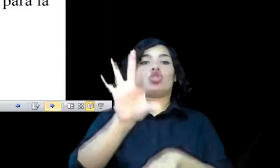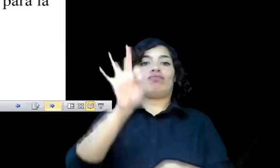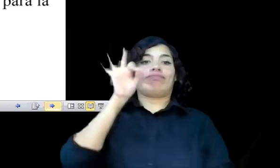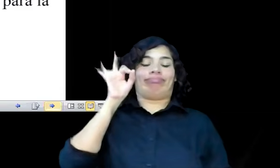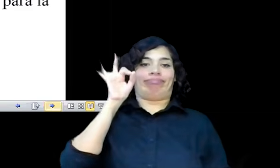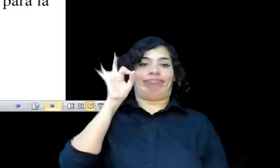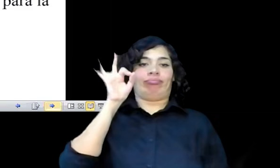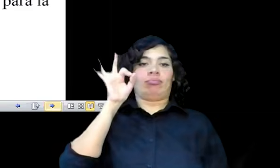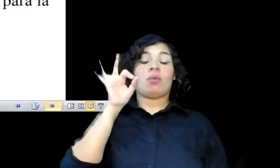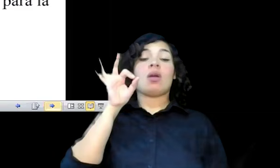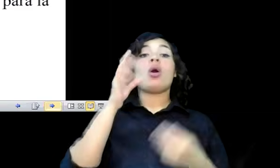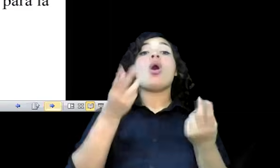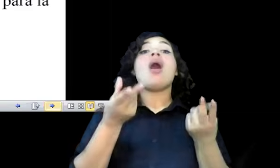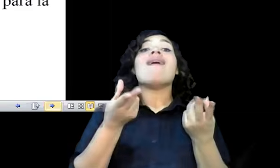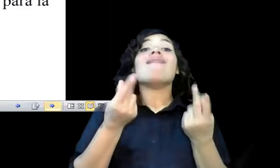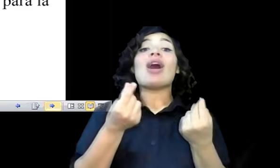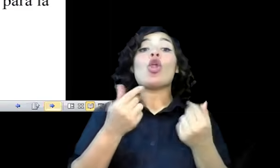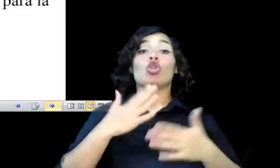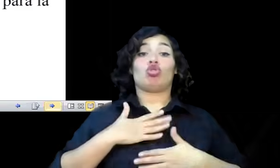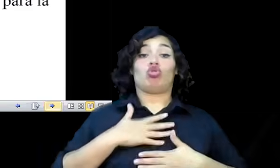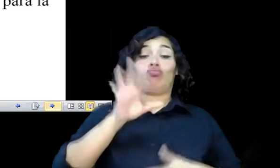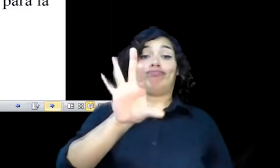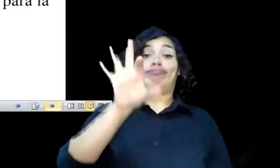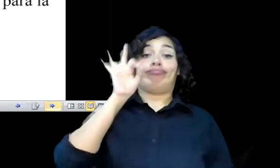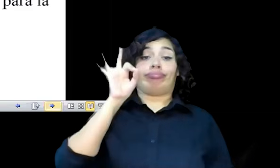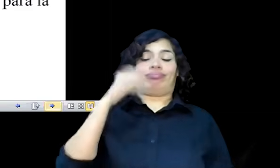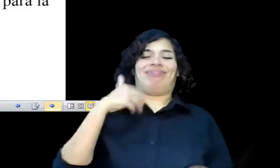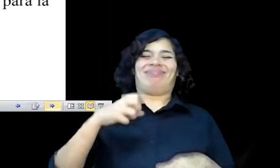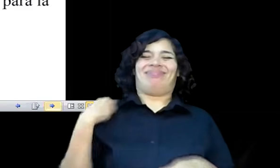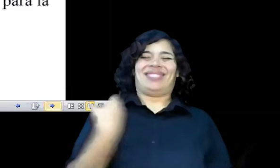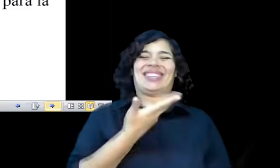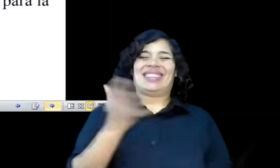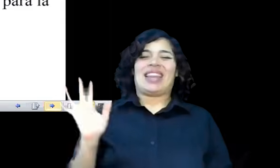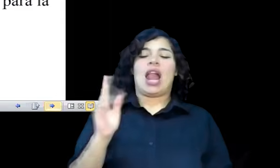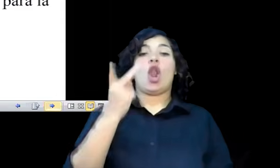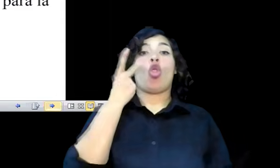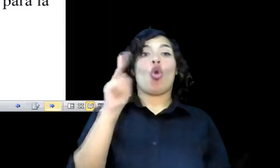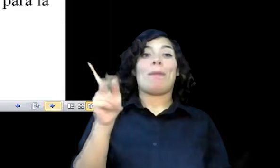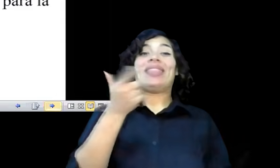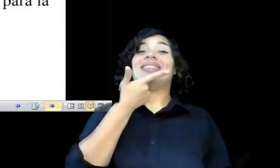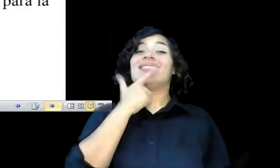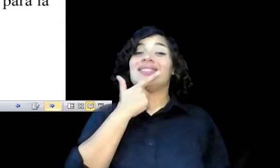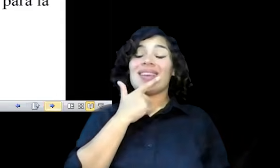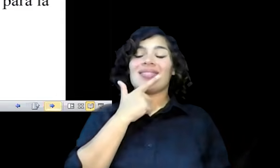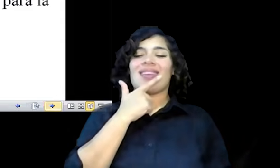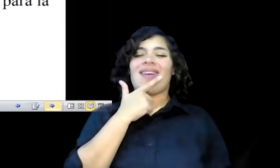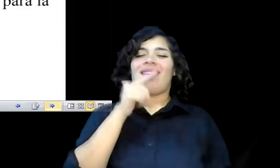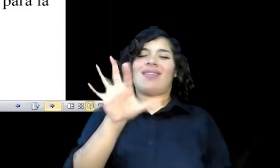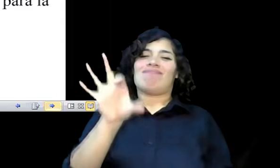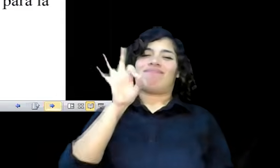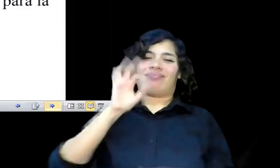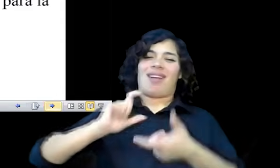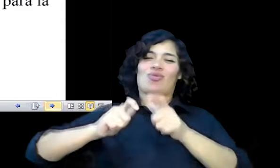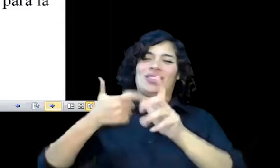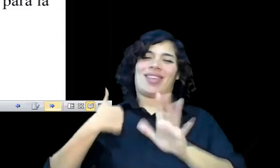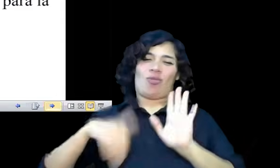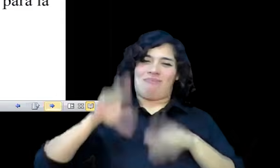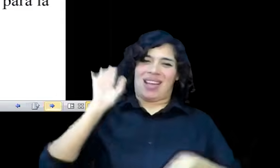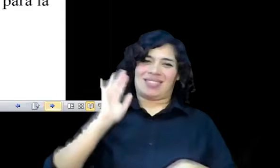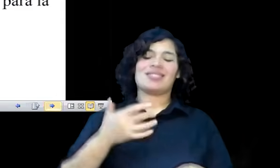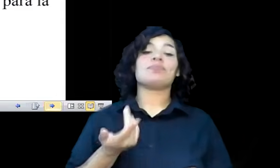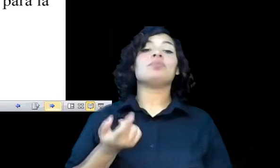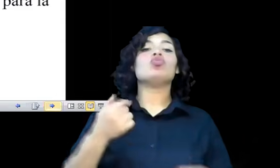que me quede, ¿sí?, por lo general está dando mayor este valor del 2017 actualizado, le voy